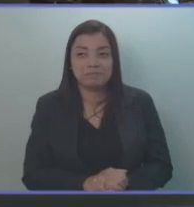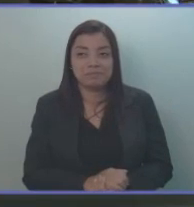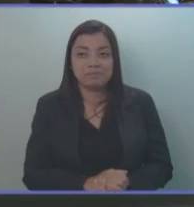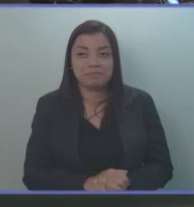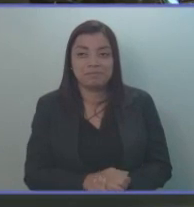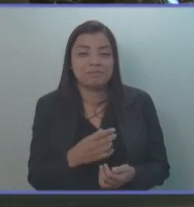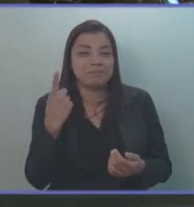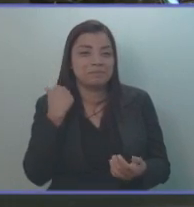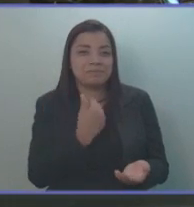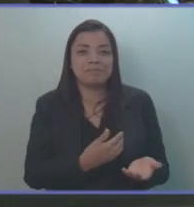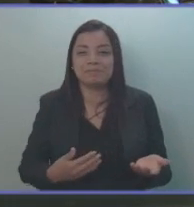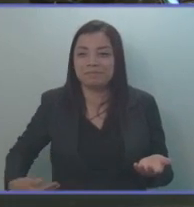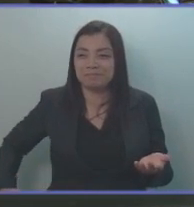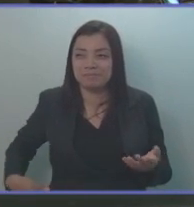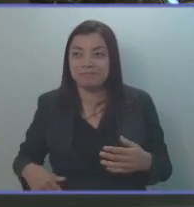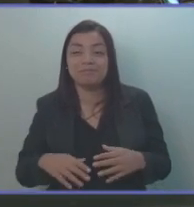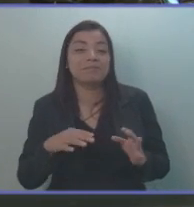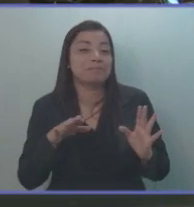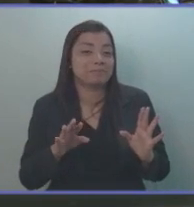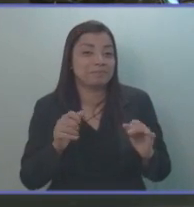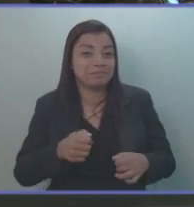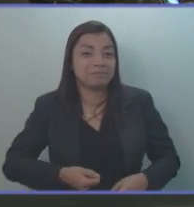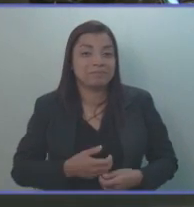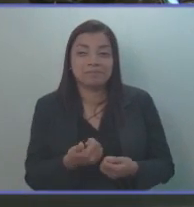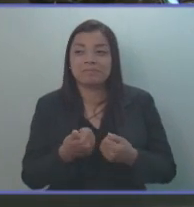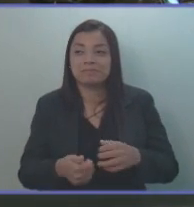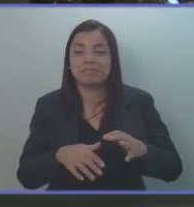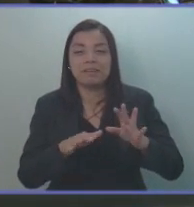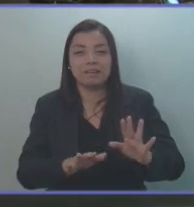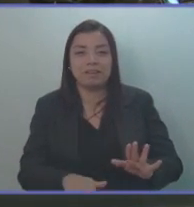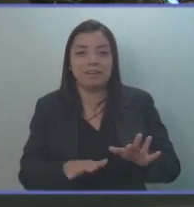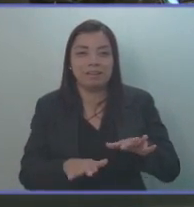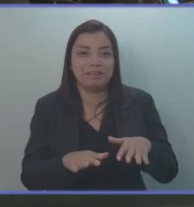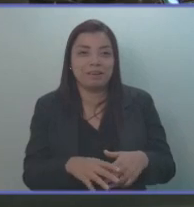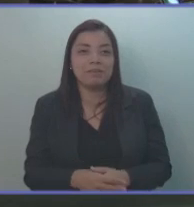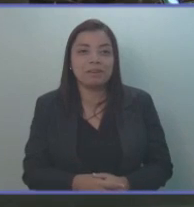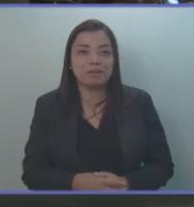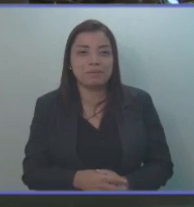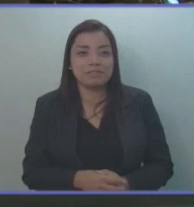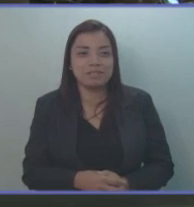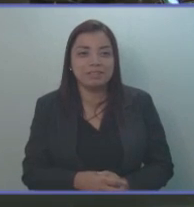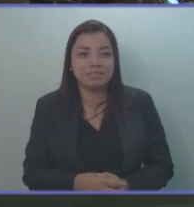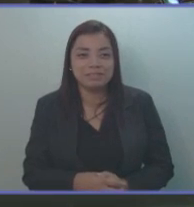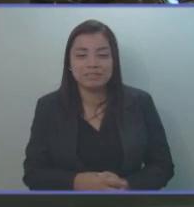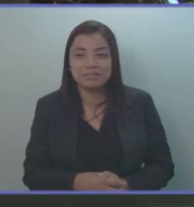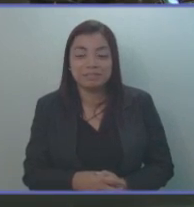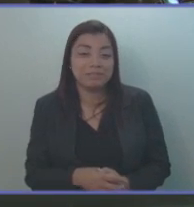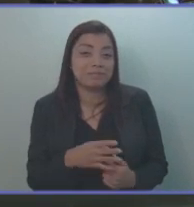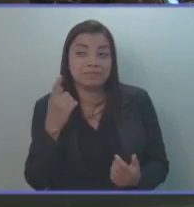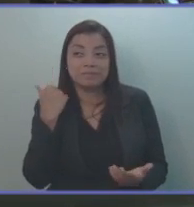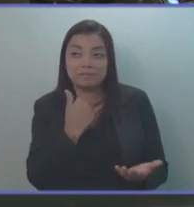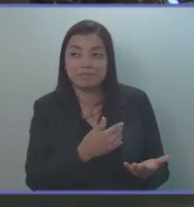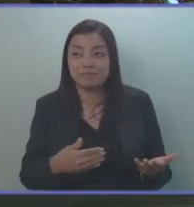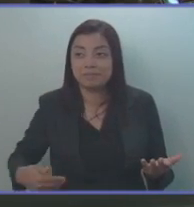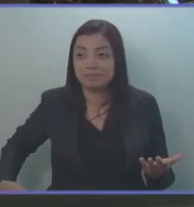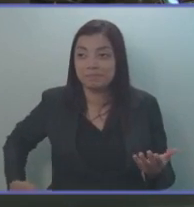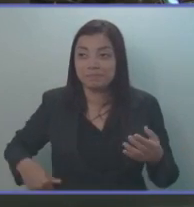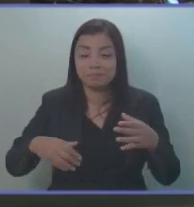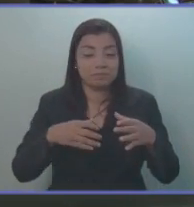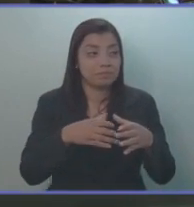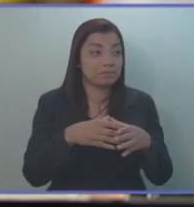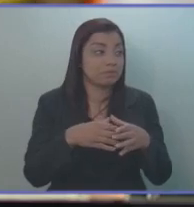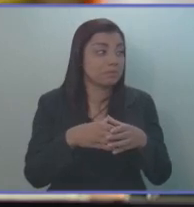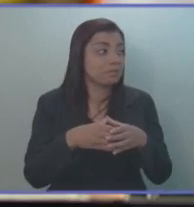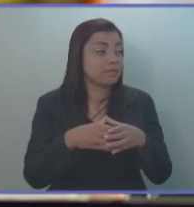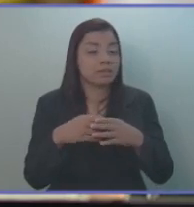Gracias, presidente. Muy brevemente, nada más agradecer la colaboración del presidente de la comisión y, por supuesto, de